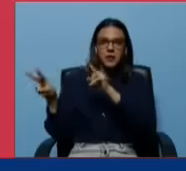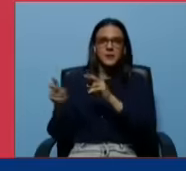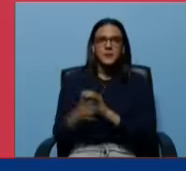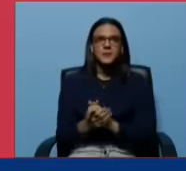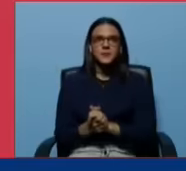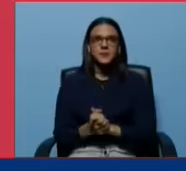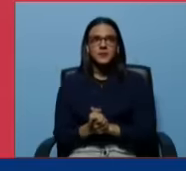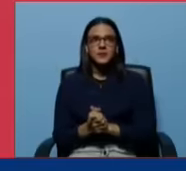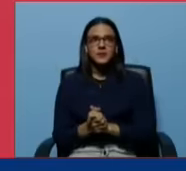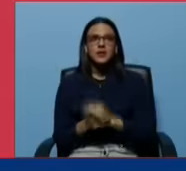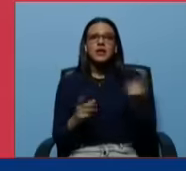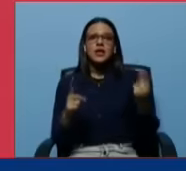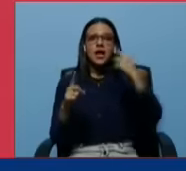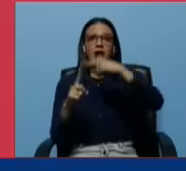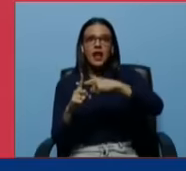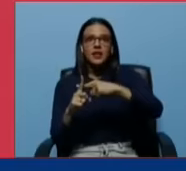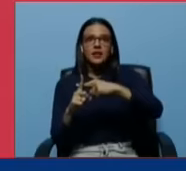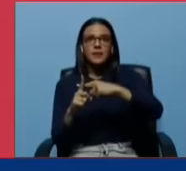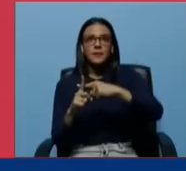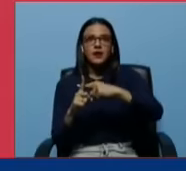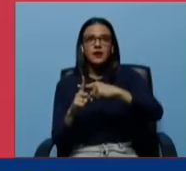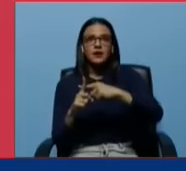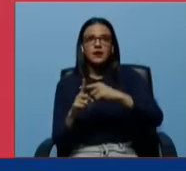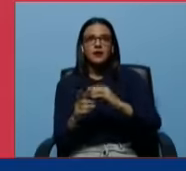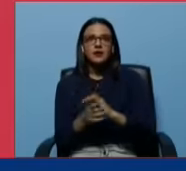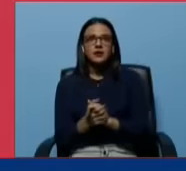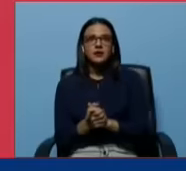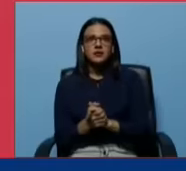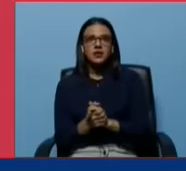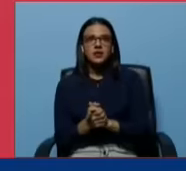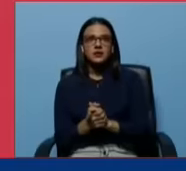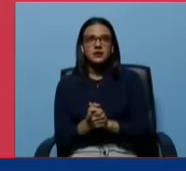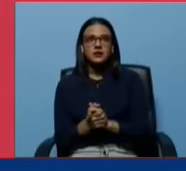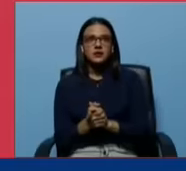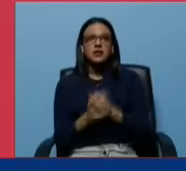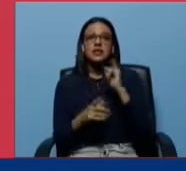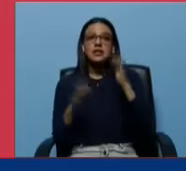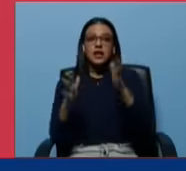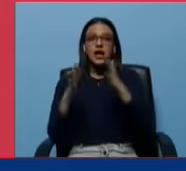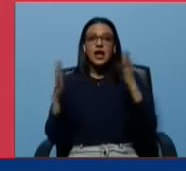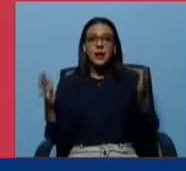Y además por una red amplia de